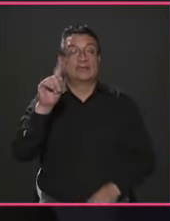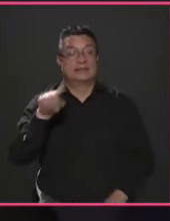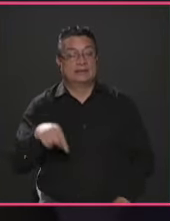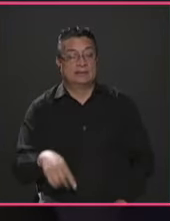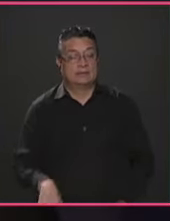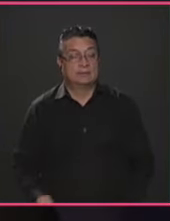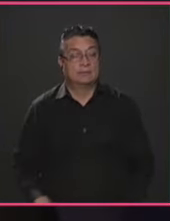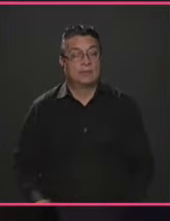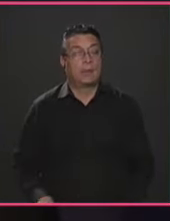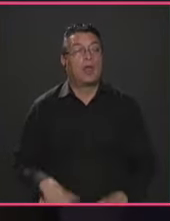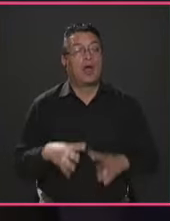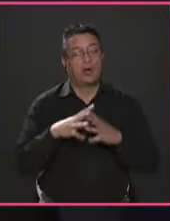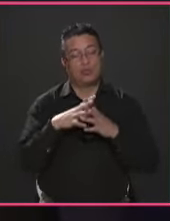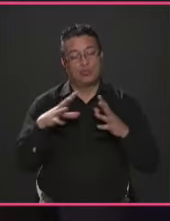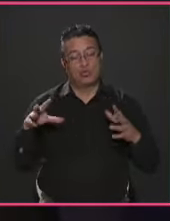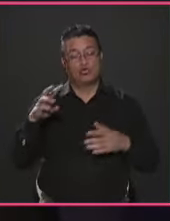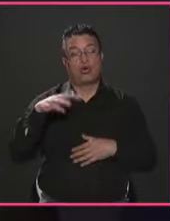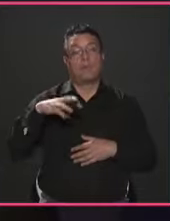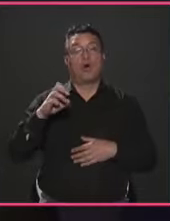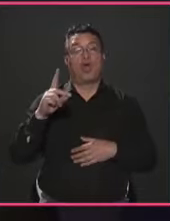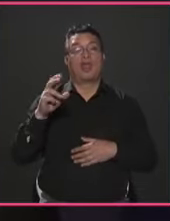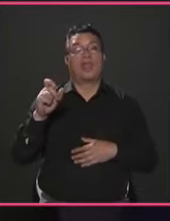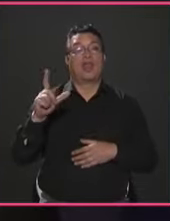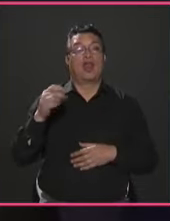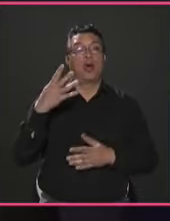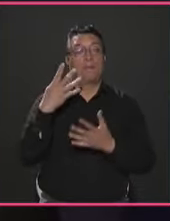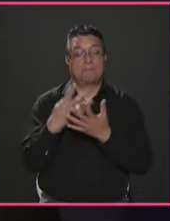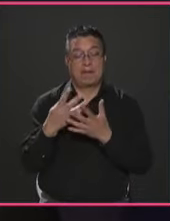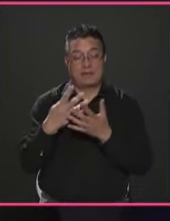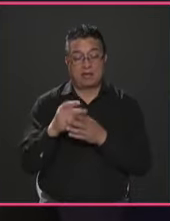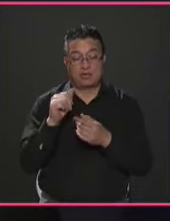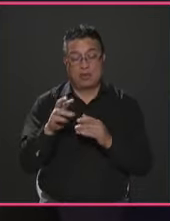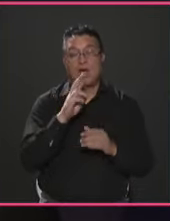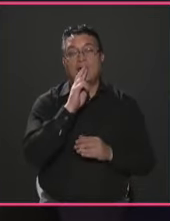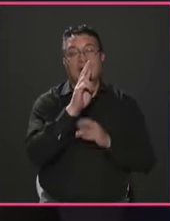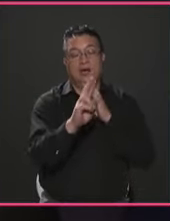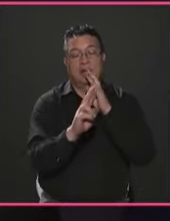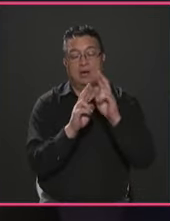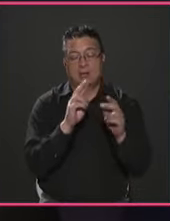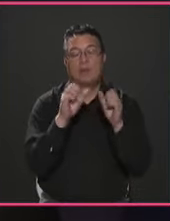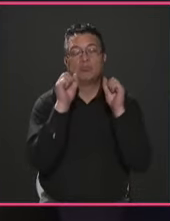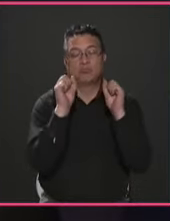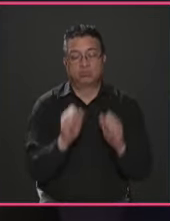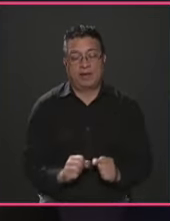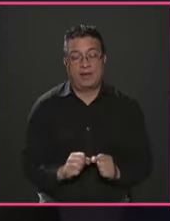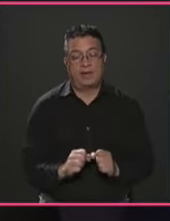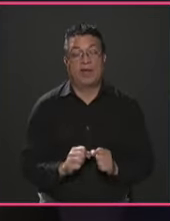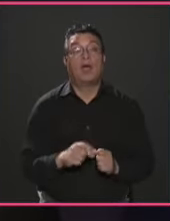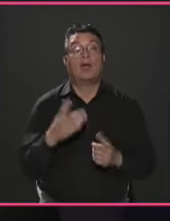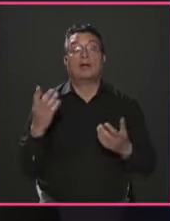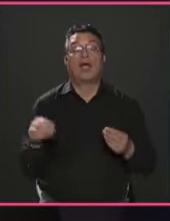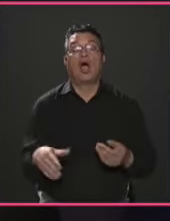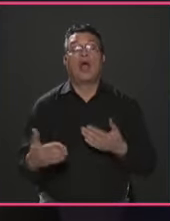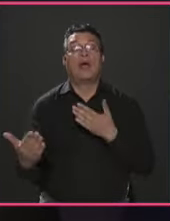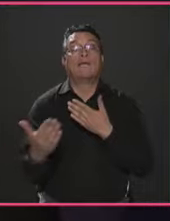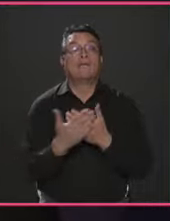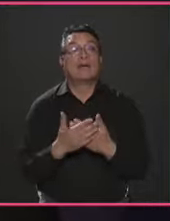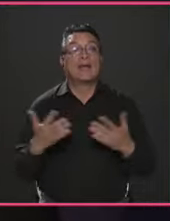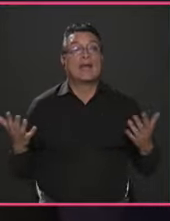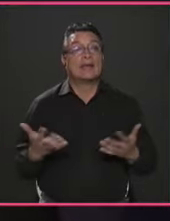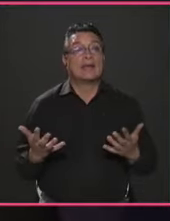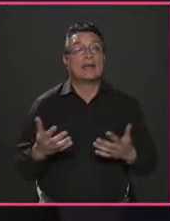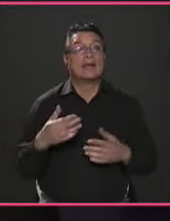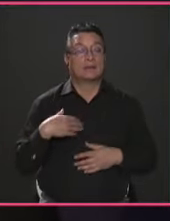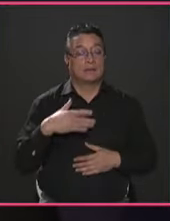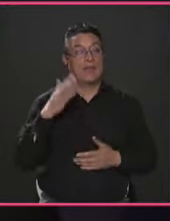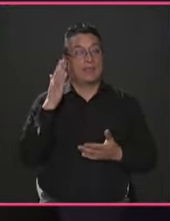simbiosis hay muchos modelos matemáticos responden esta pregunta y qué es lo que viene ahora bueno